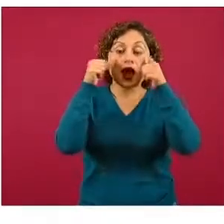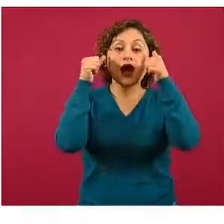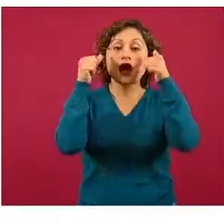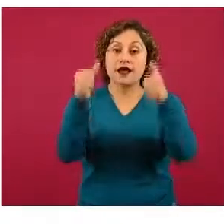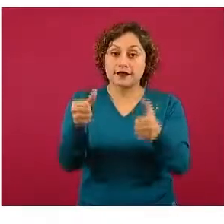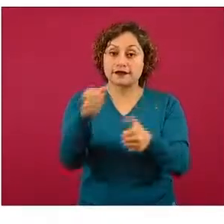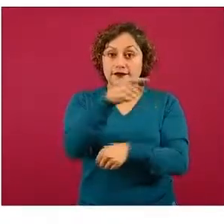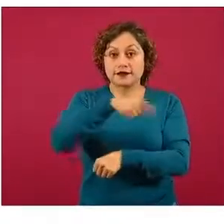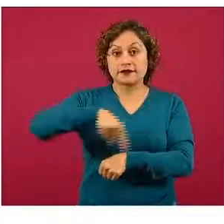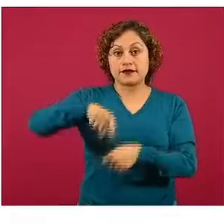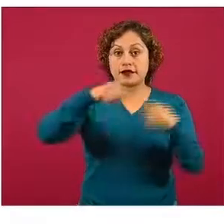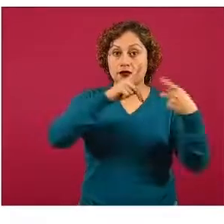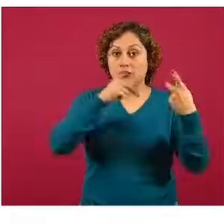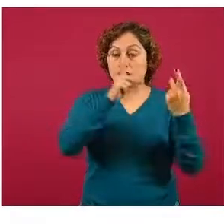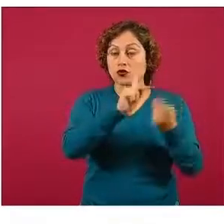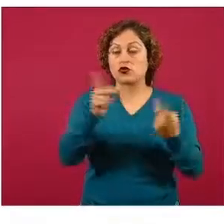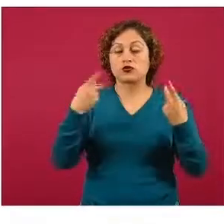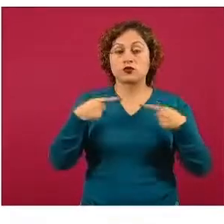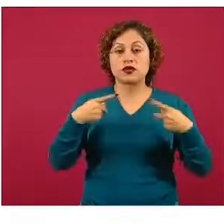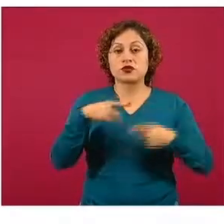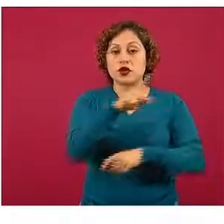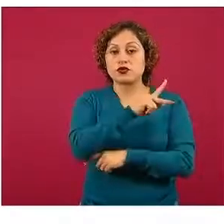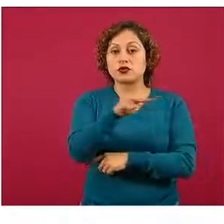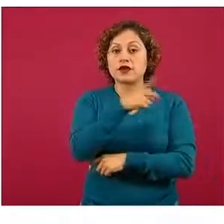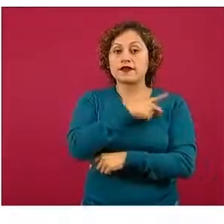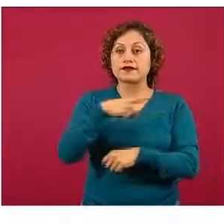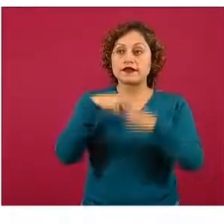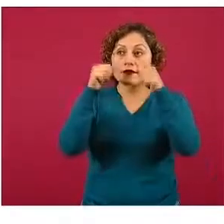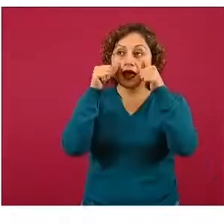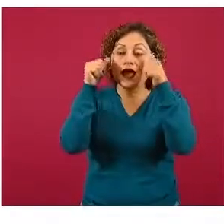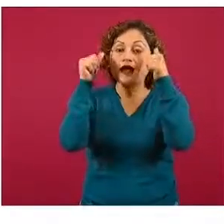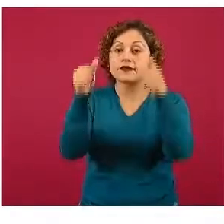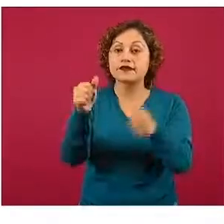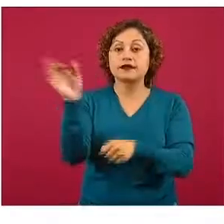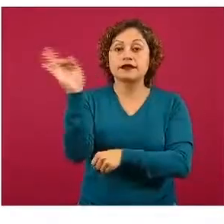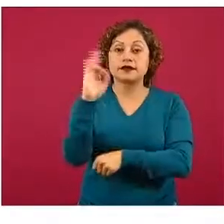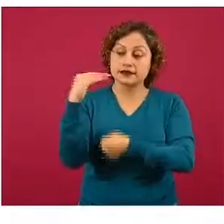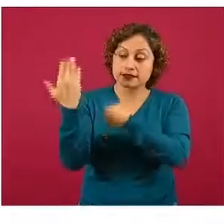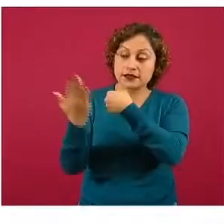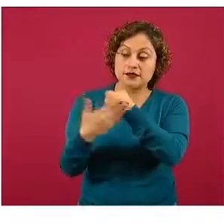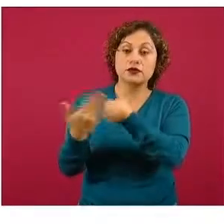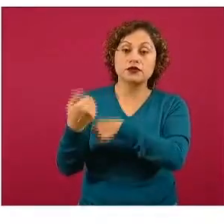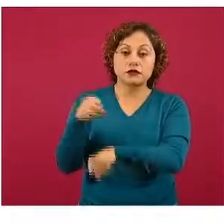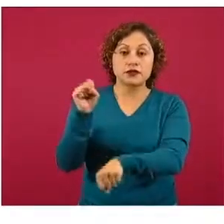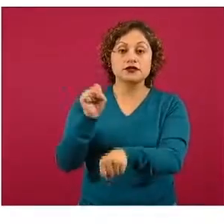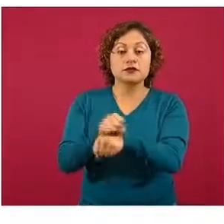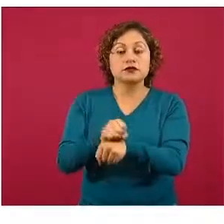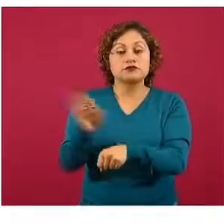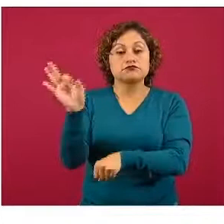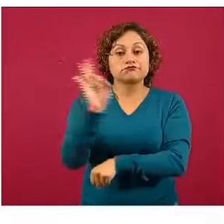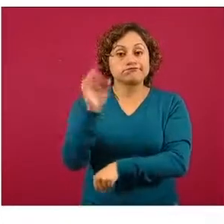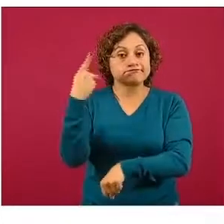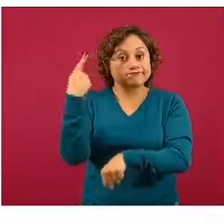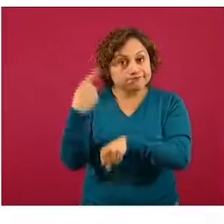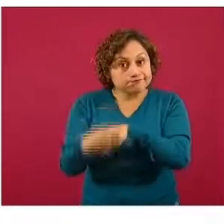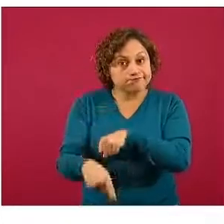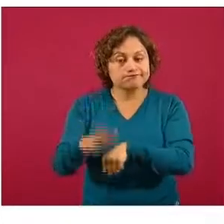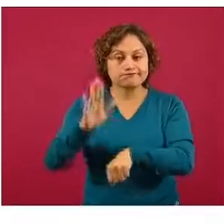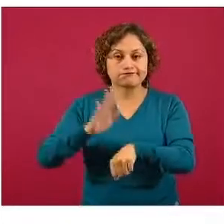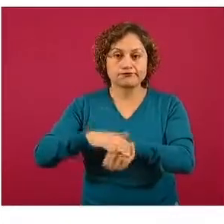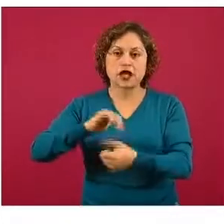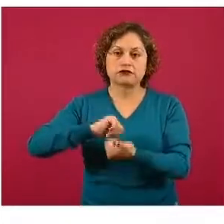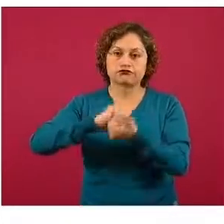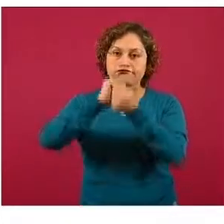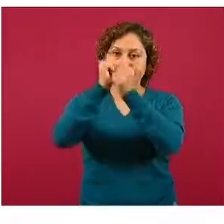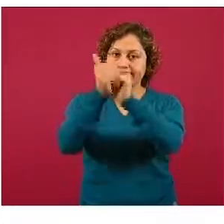realizando las acciones, pudiéramos en siguientes semanas incrementar ese riesgo y entonces, por lo tanto, pasar